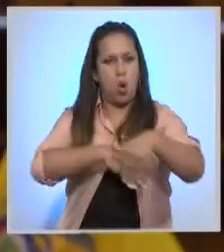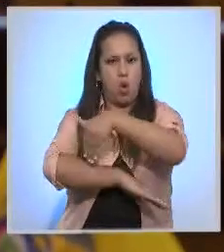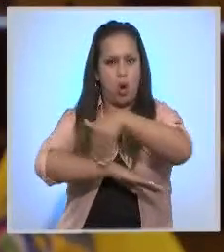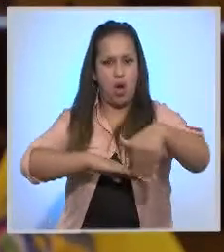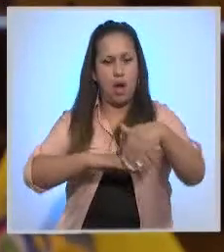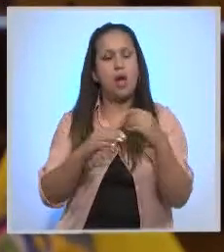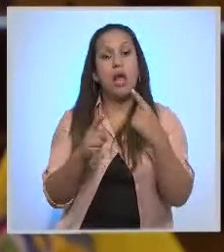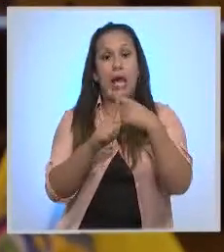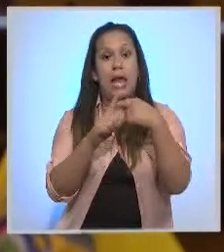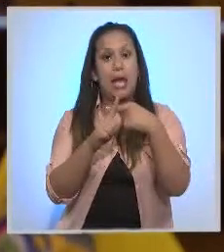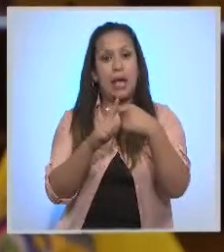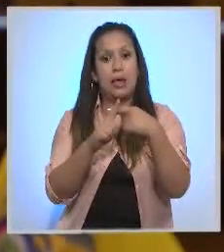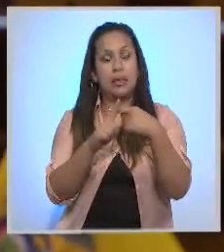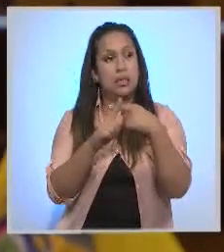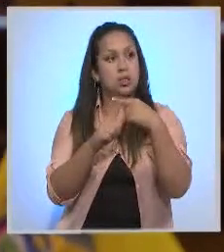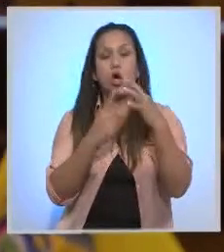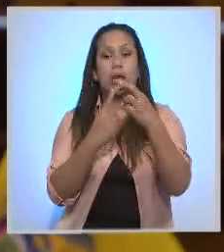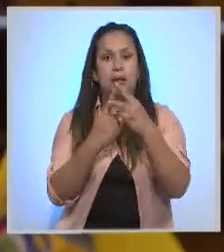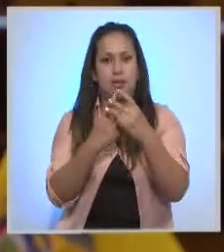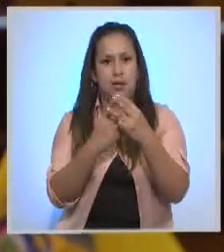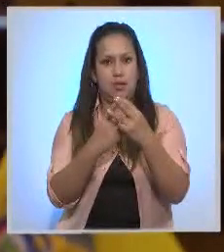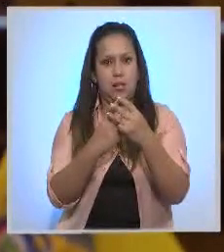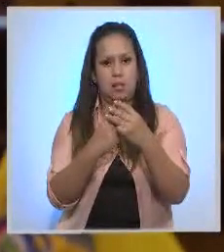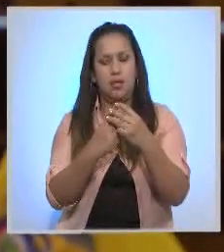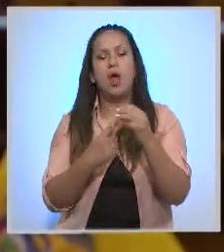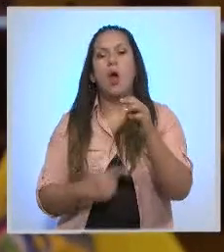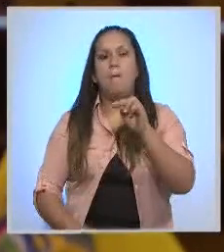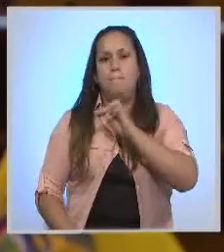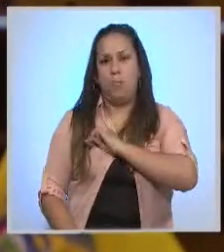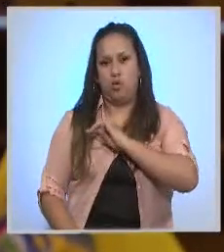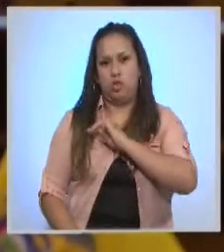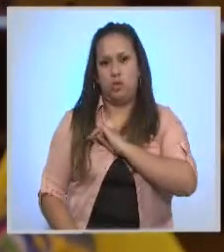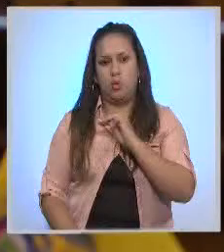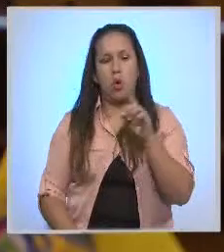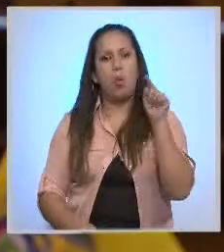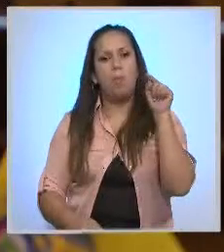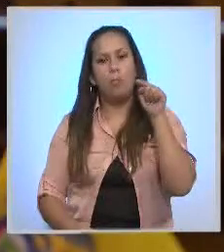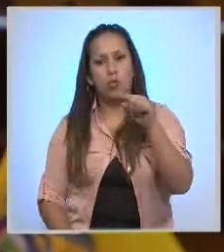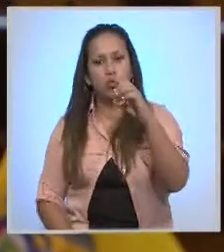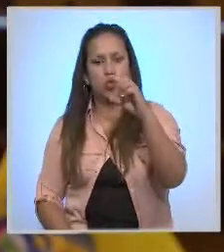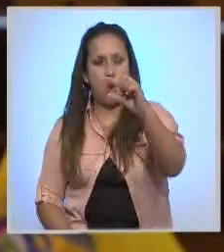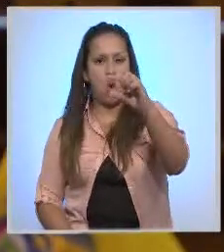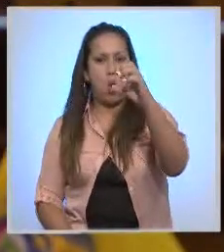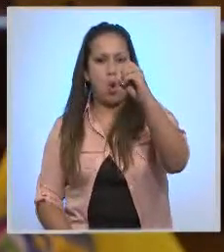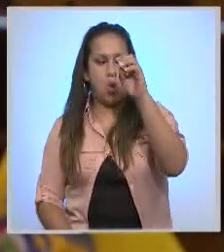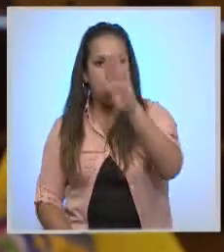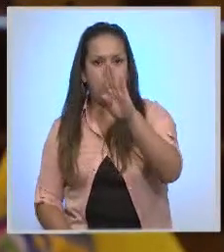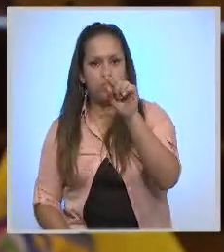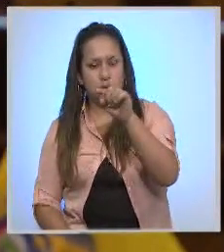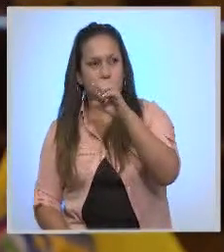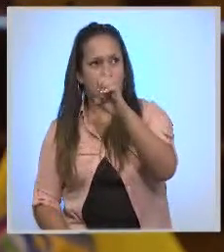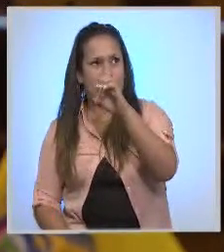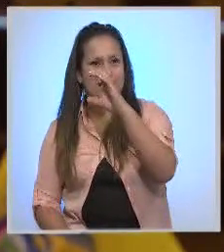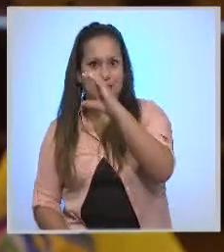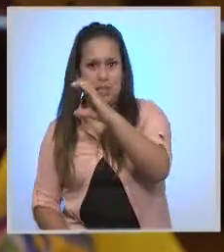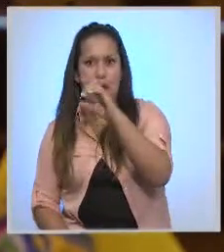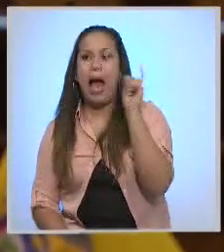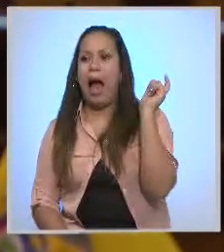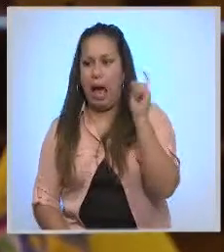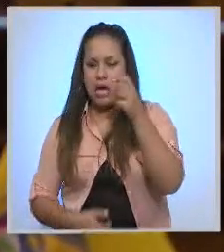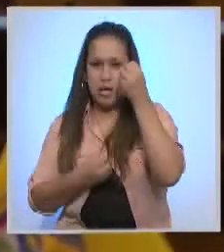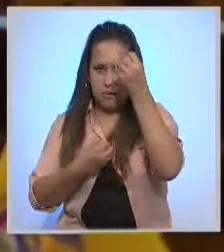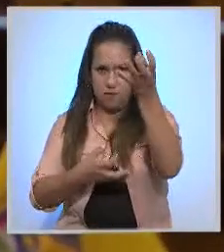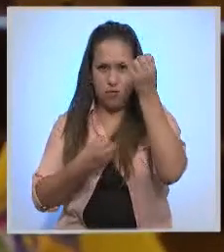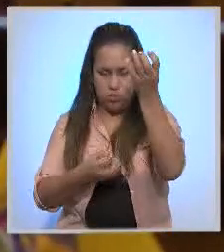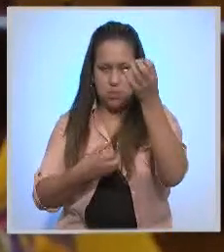puntos con la finalidad de que la gente inclusive hay un folleto ahí con todas estas indicaciones para que la gente